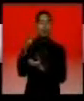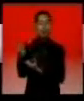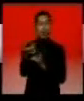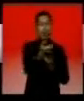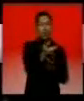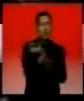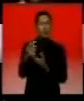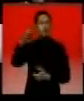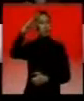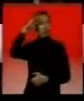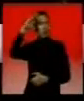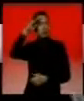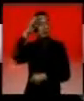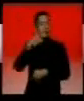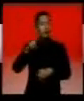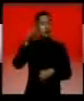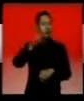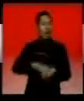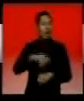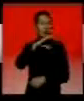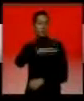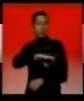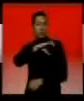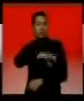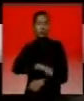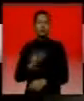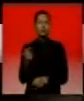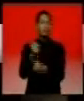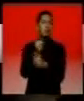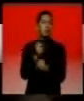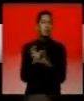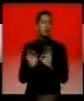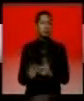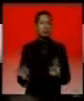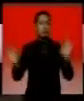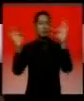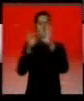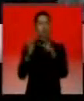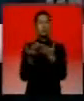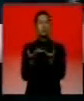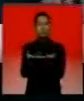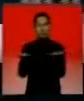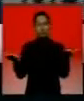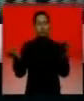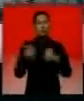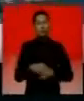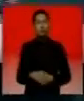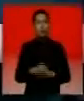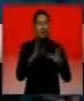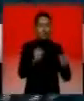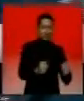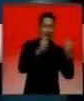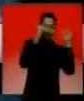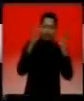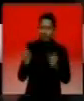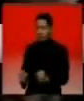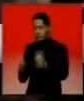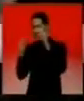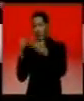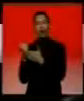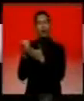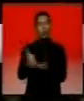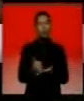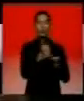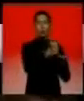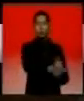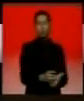Policía Metropolitana, que cumplió una labor importante precisamente durante las labores de rescate que